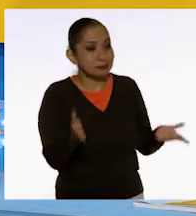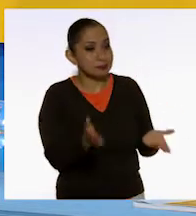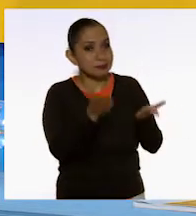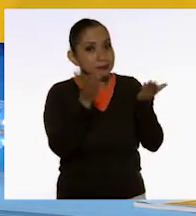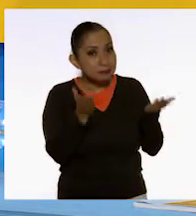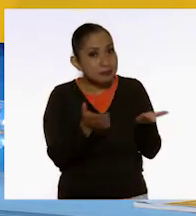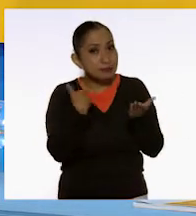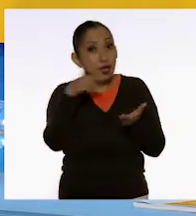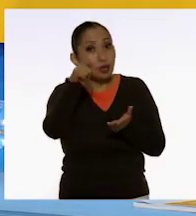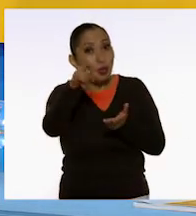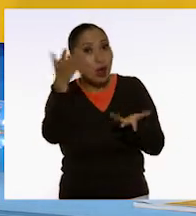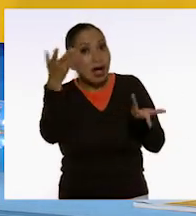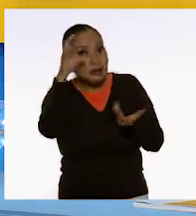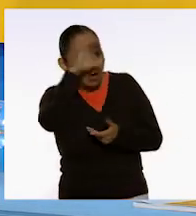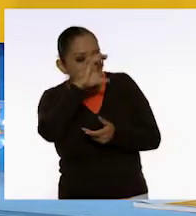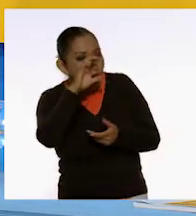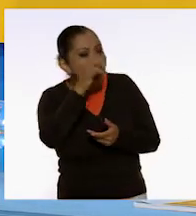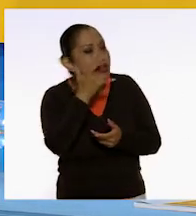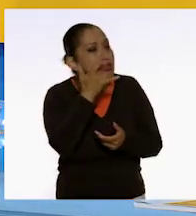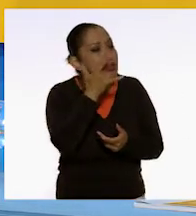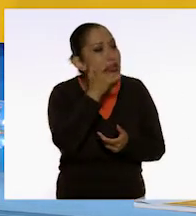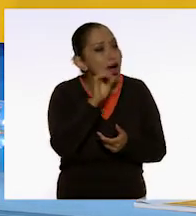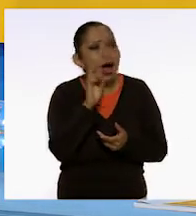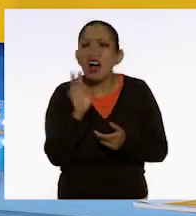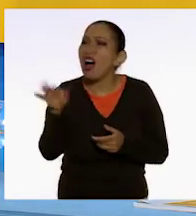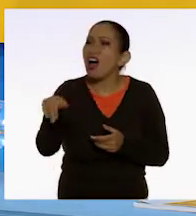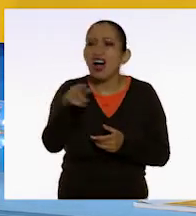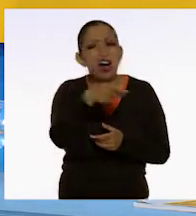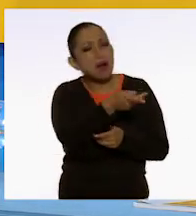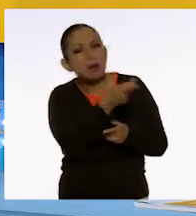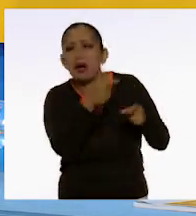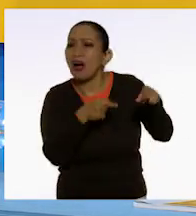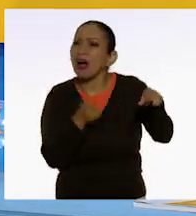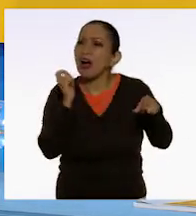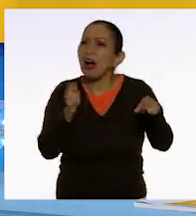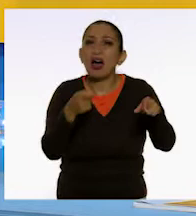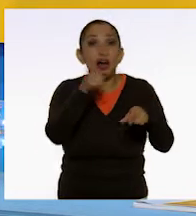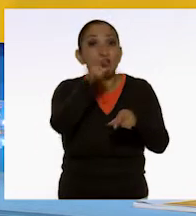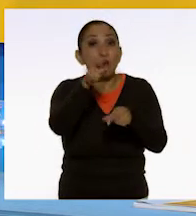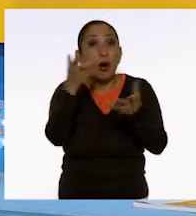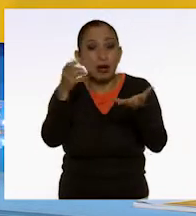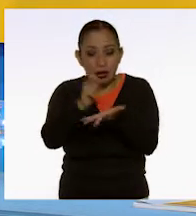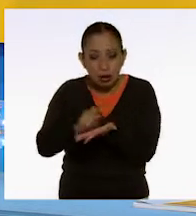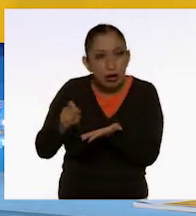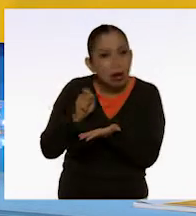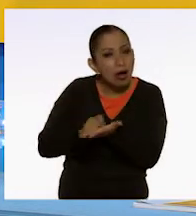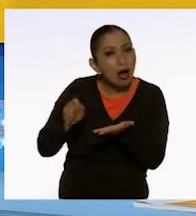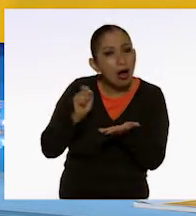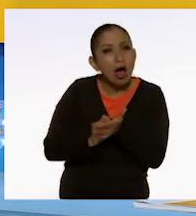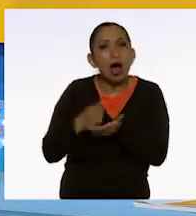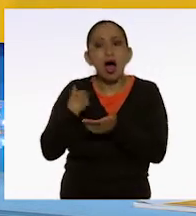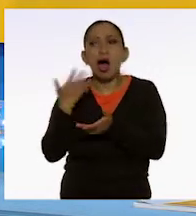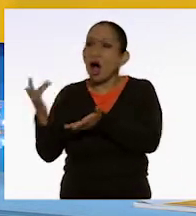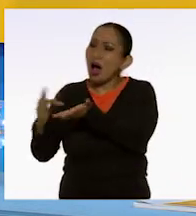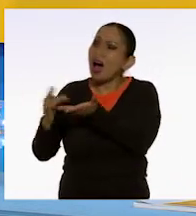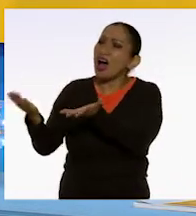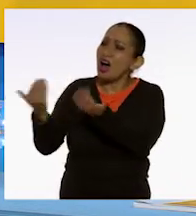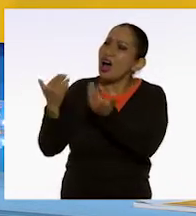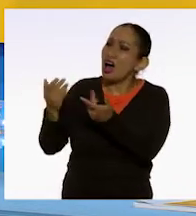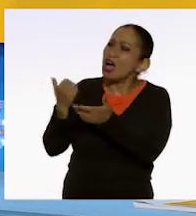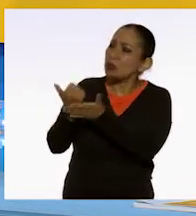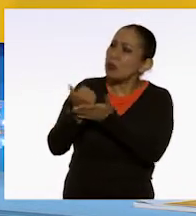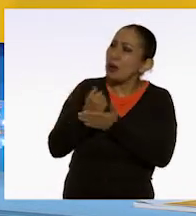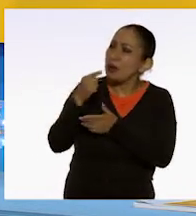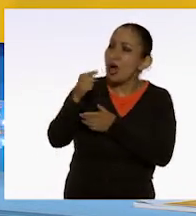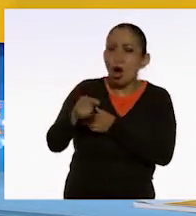sean curiosos, que se atrevan a preguntar, a tomar notas, solicitar apoyo, indagar, buscar